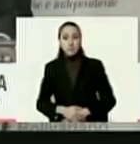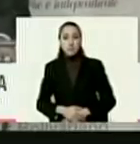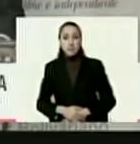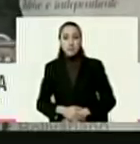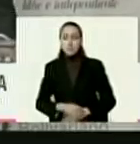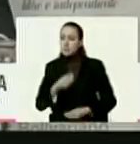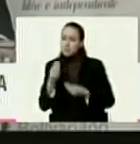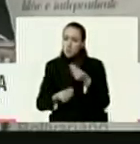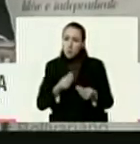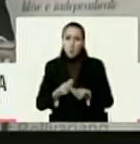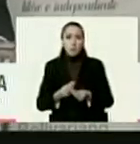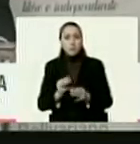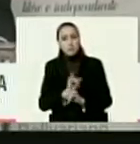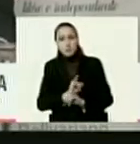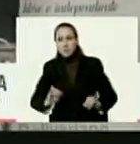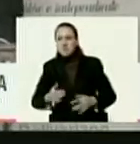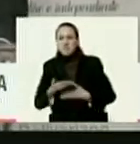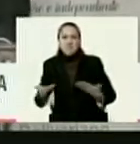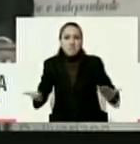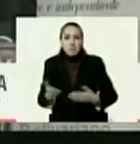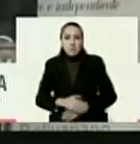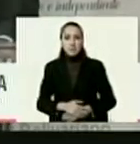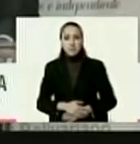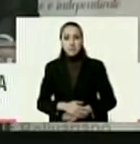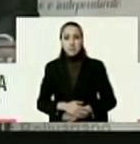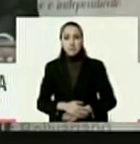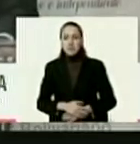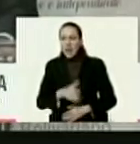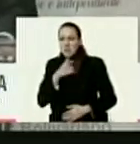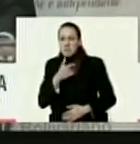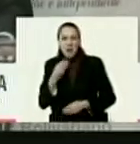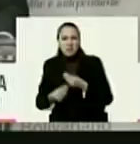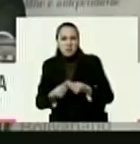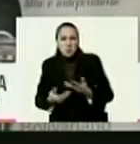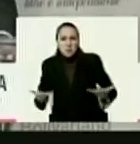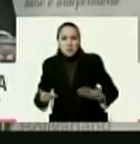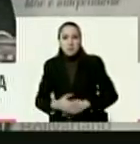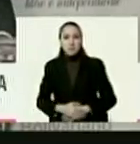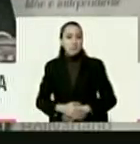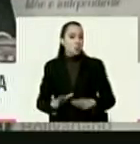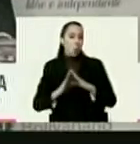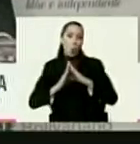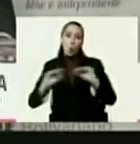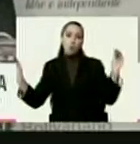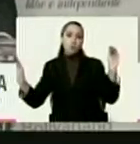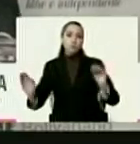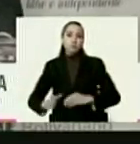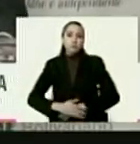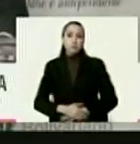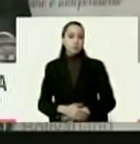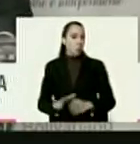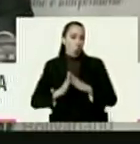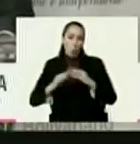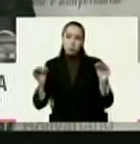¿Cómo podía terminar esta aventura? ¿Qué podía salir mal? Todo.